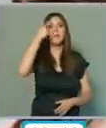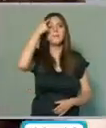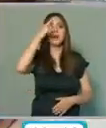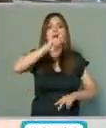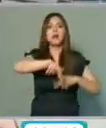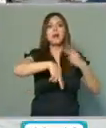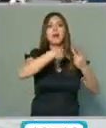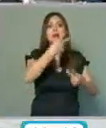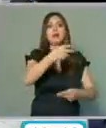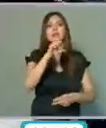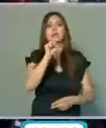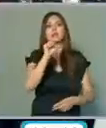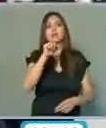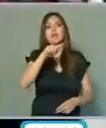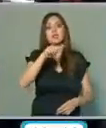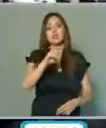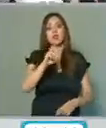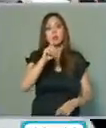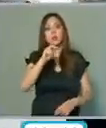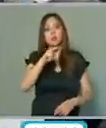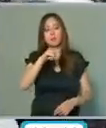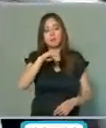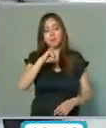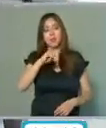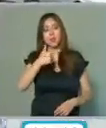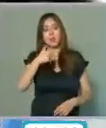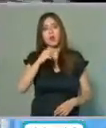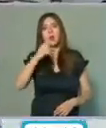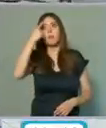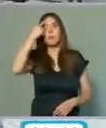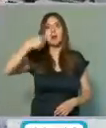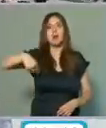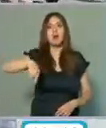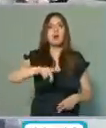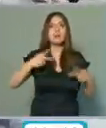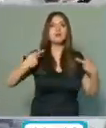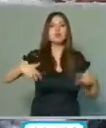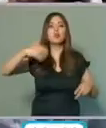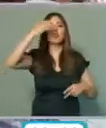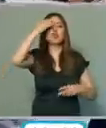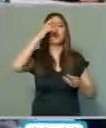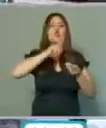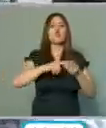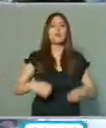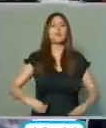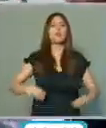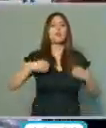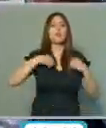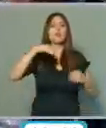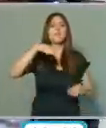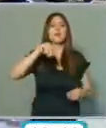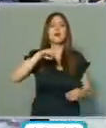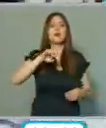a descubrir dónde vivió el poeta Manuel Acuña y por supuesto el